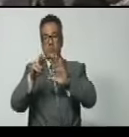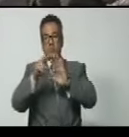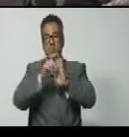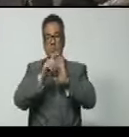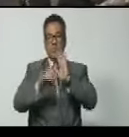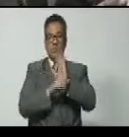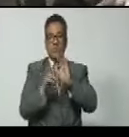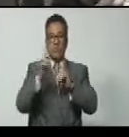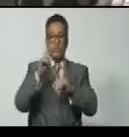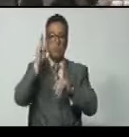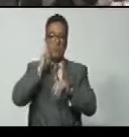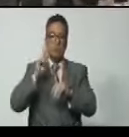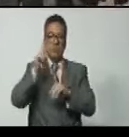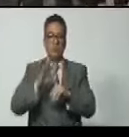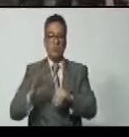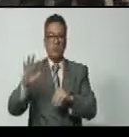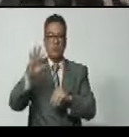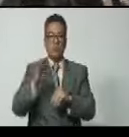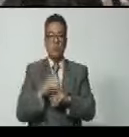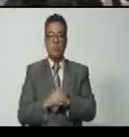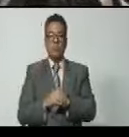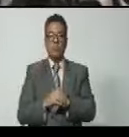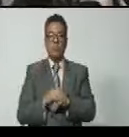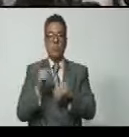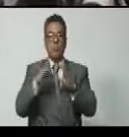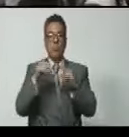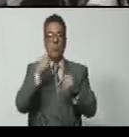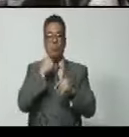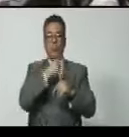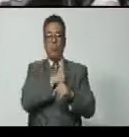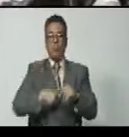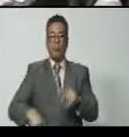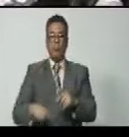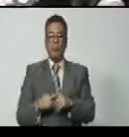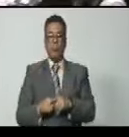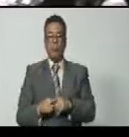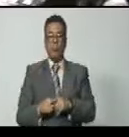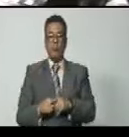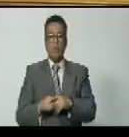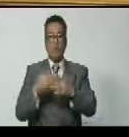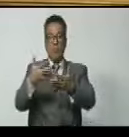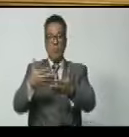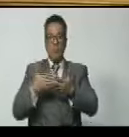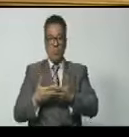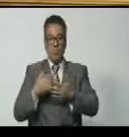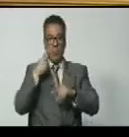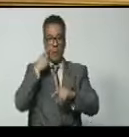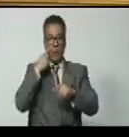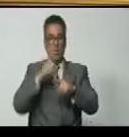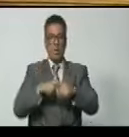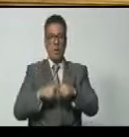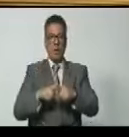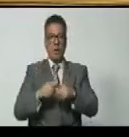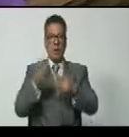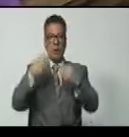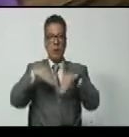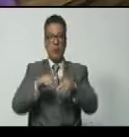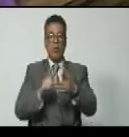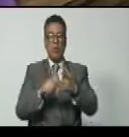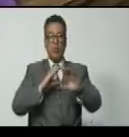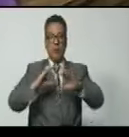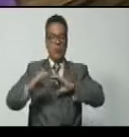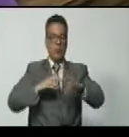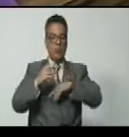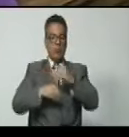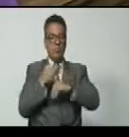la Constitución de la República Bolivariana de Venezuela. Es todo, ciudadano presidente. Recibido y en cuenta, secretaria. Siguiente punto.